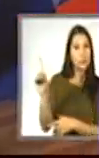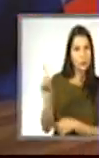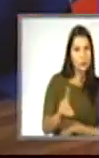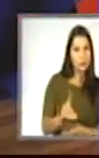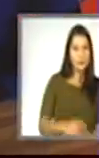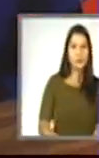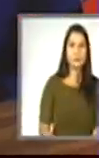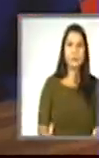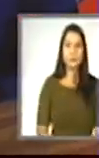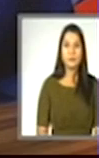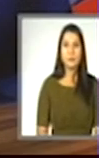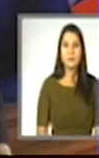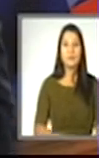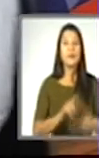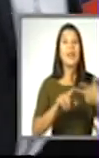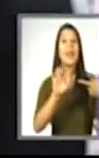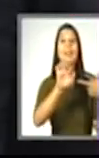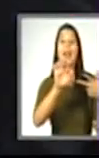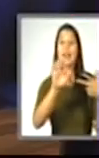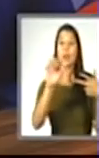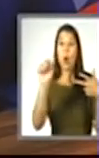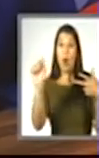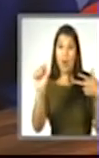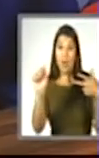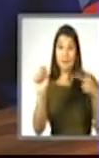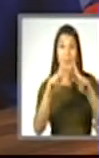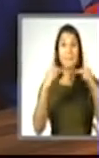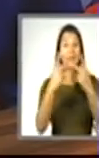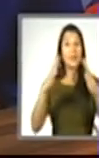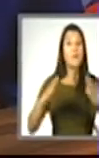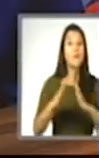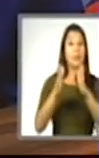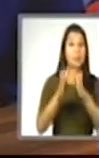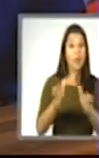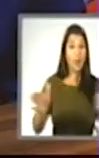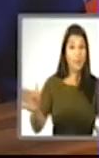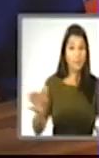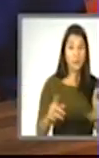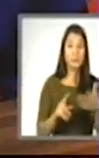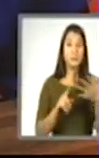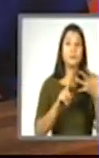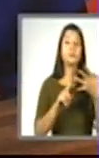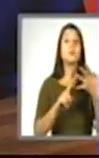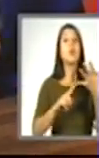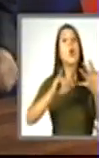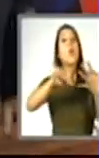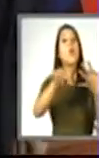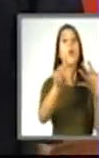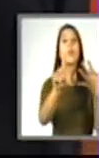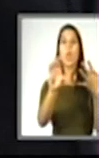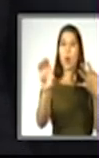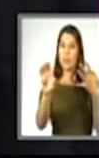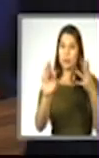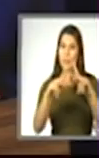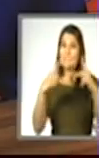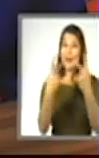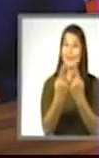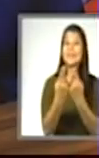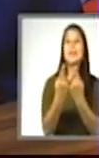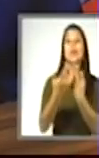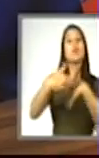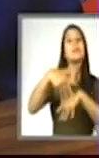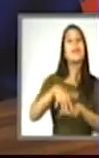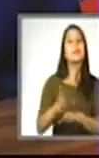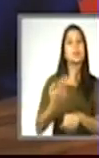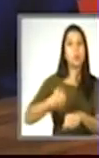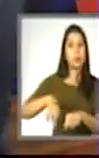sin necesidad de estar alzando la voz en todo momento y bajo cualquier circunstancia. Y concuerdo con lo de Otto Guevara. Otto Guevara me